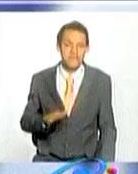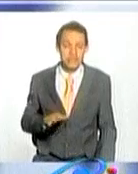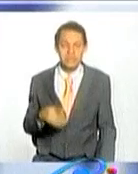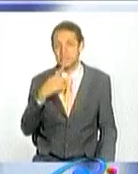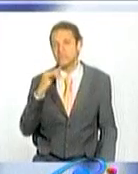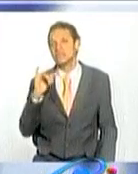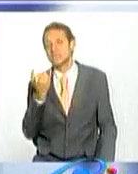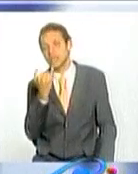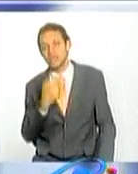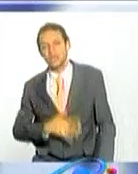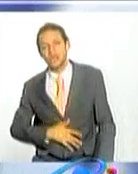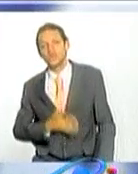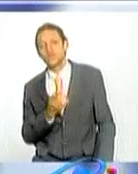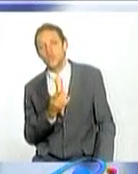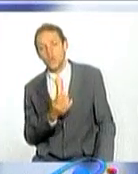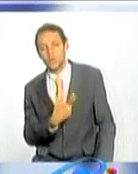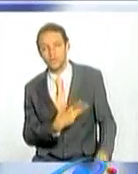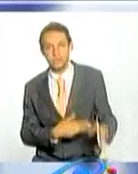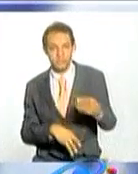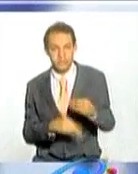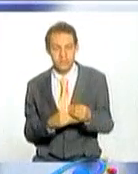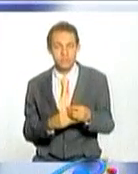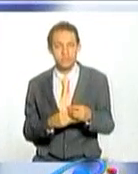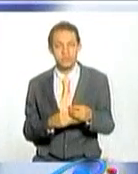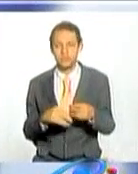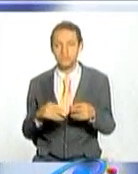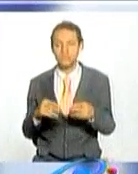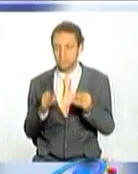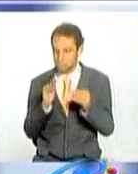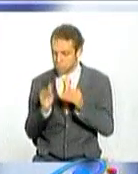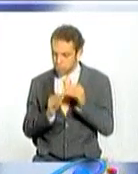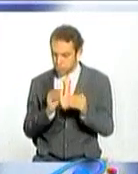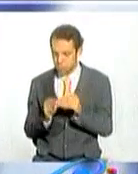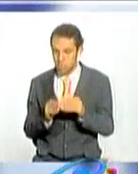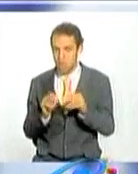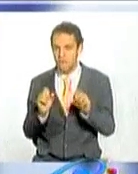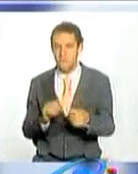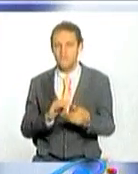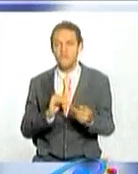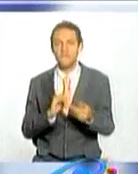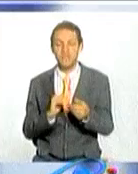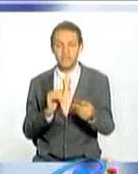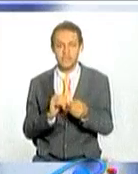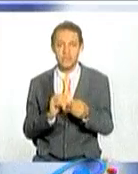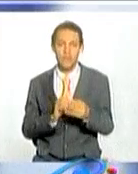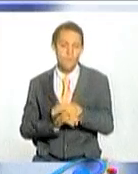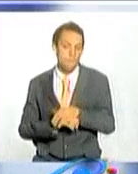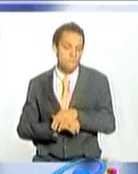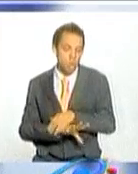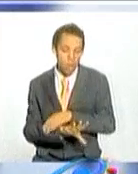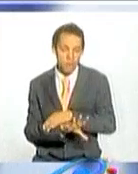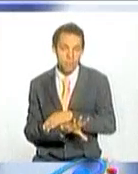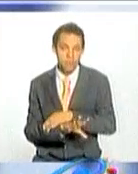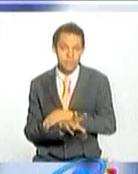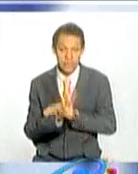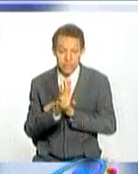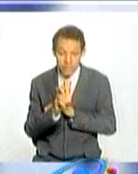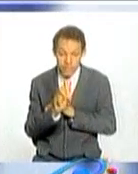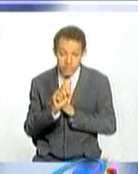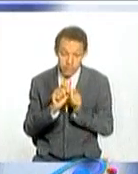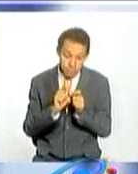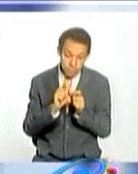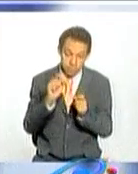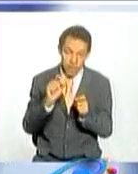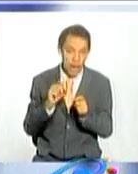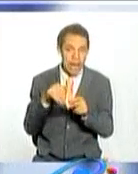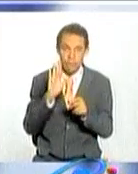esos cálculos generalmente los podemos tratar y los podemos arrojar, siempre y cuando no tengan más de 7 milímetros. Cuando tienen